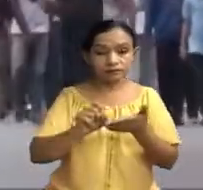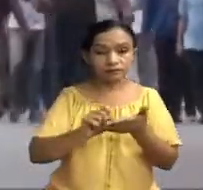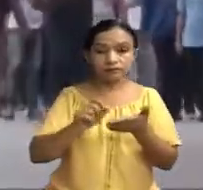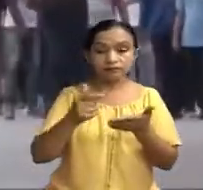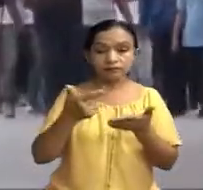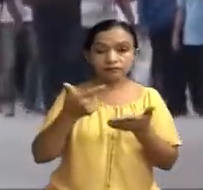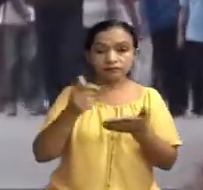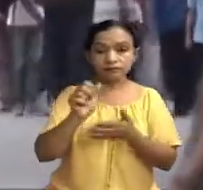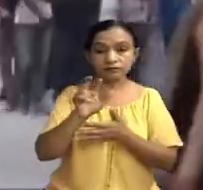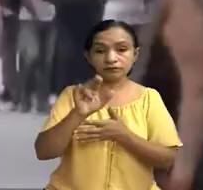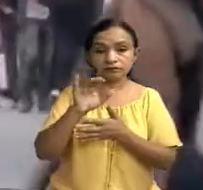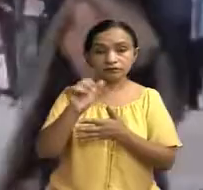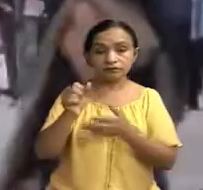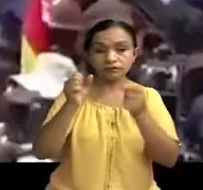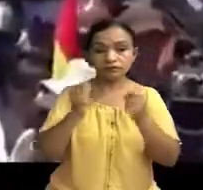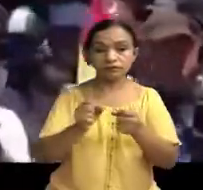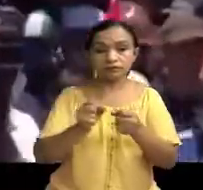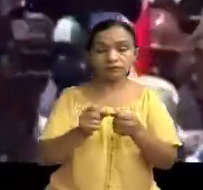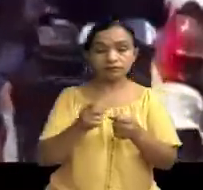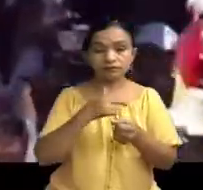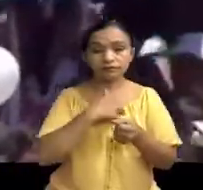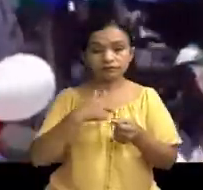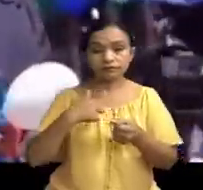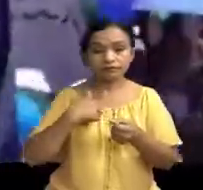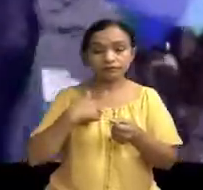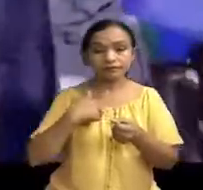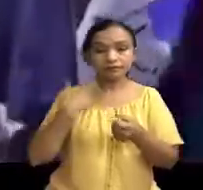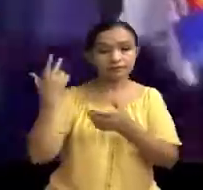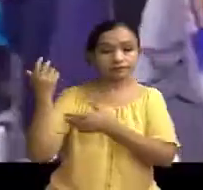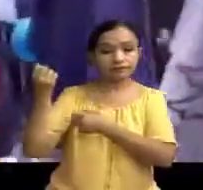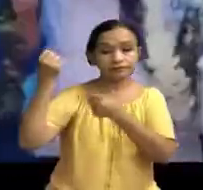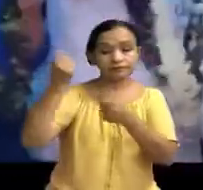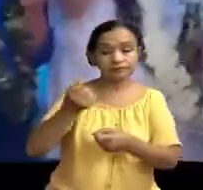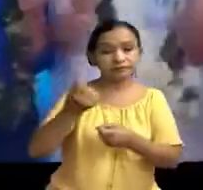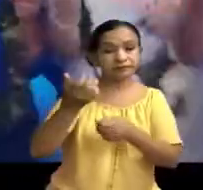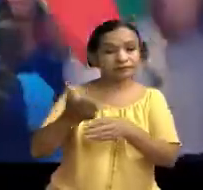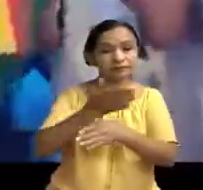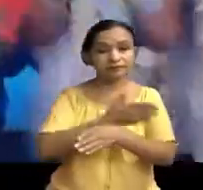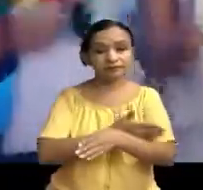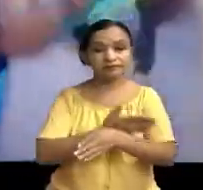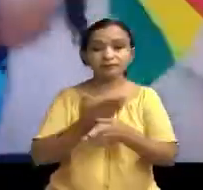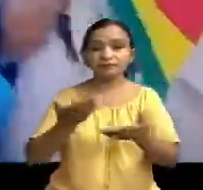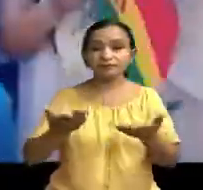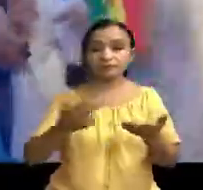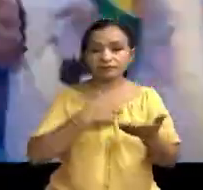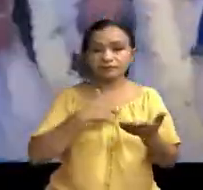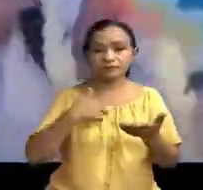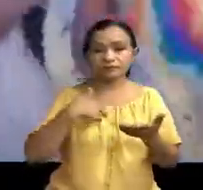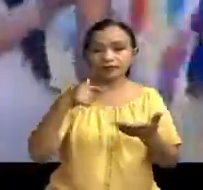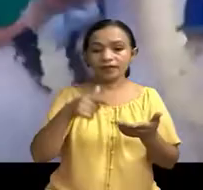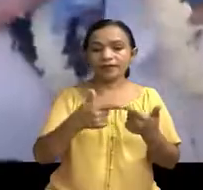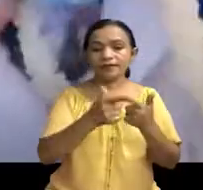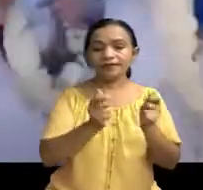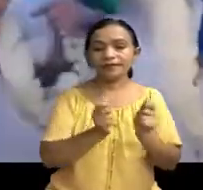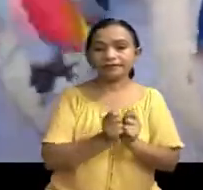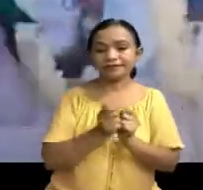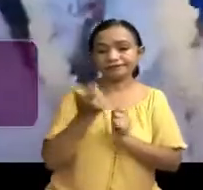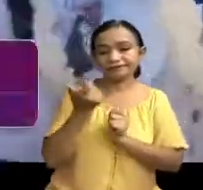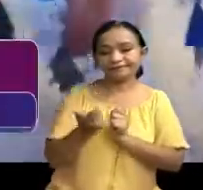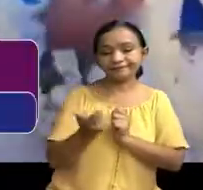García Linera, eso viene construido desde el colonialismo. Exacto. Y ese colonialismo está ahí, en esas clases